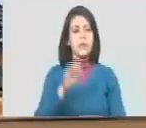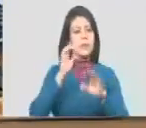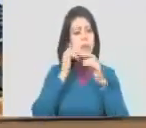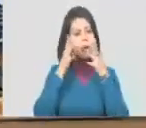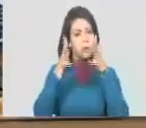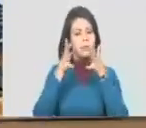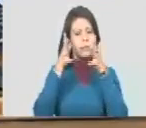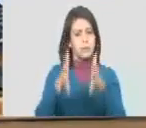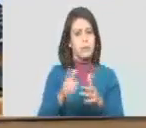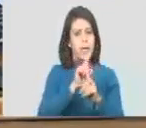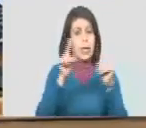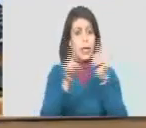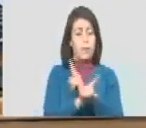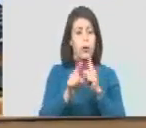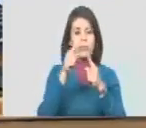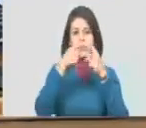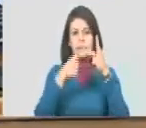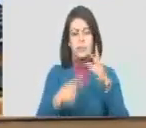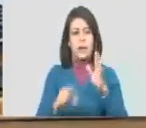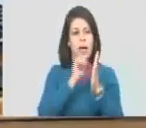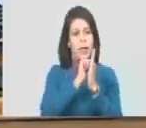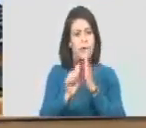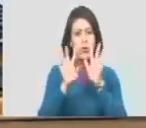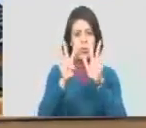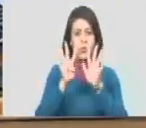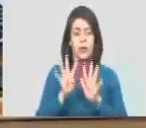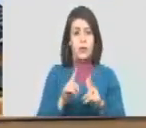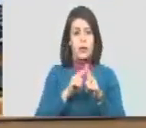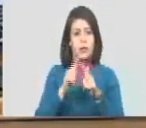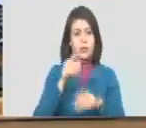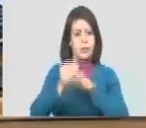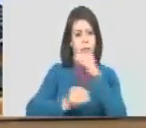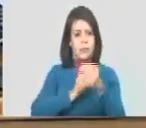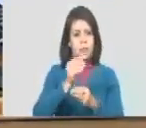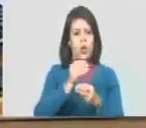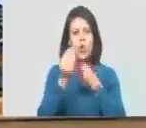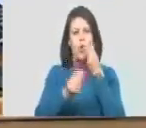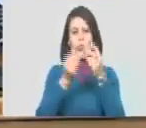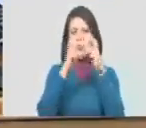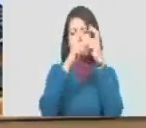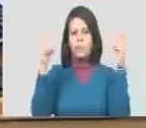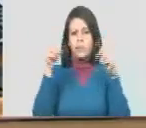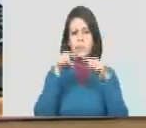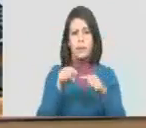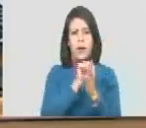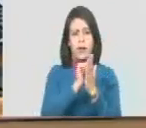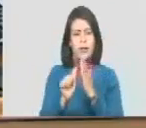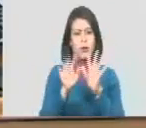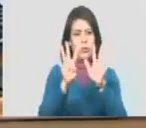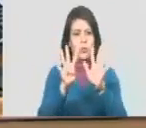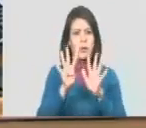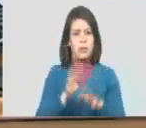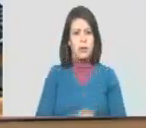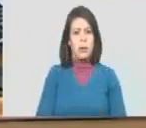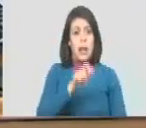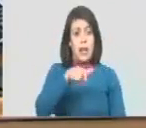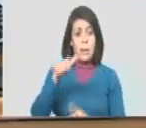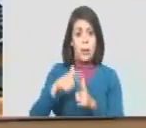sugiere aprobar con modificación el contenido del artículo 9, quedando redactado de la manera siguiente: artículo 9.